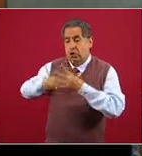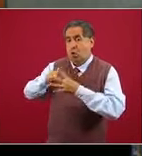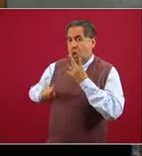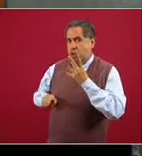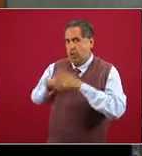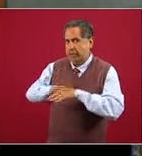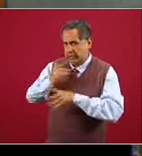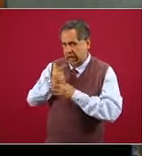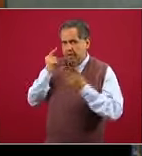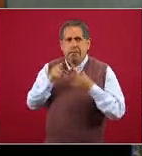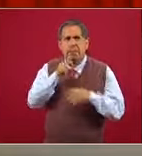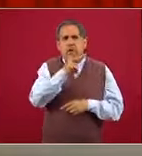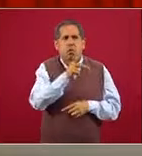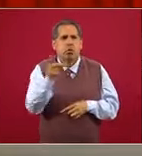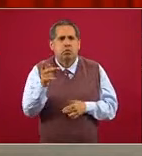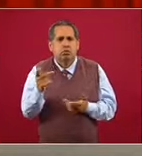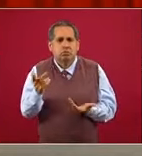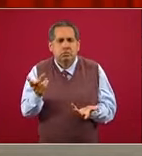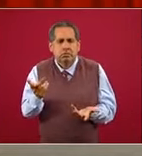como casos graves. Gracias.